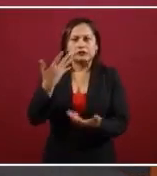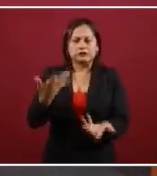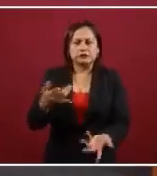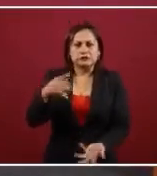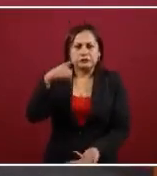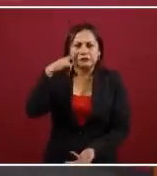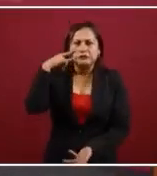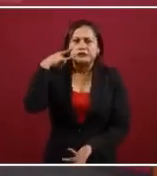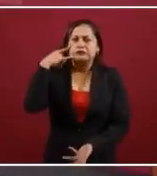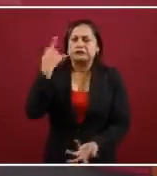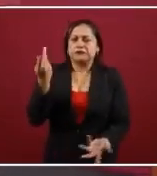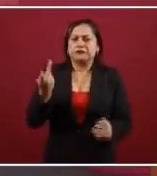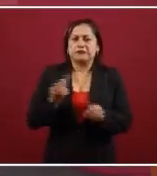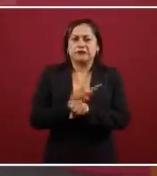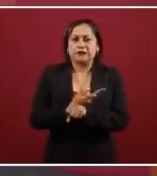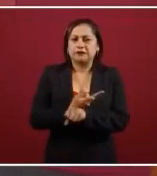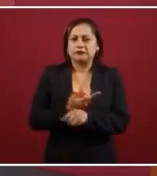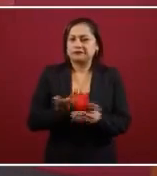Entonces, ya